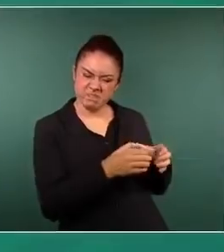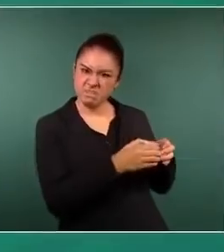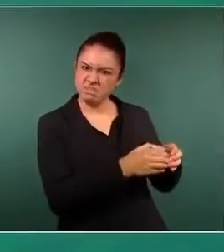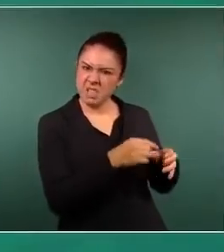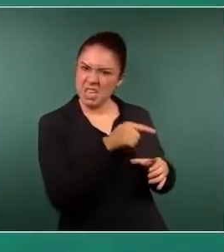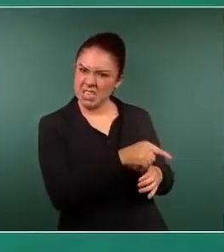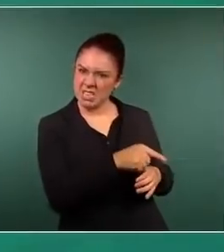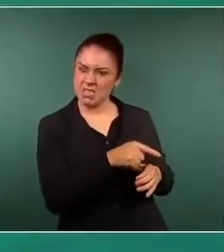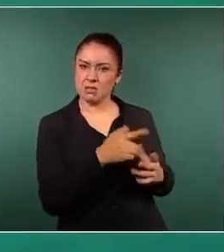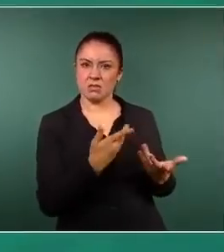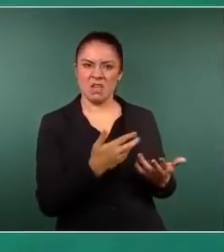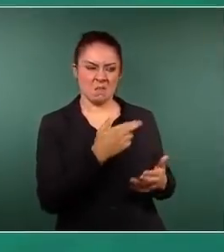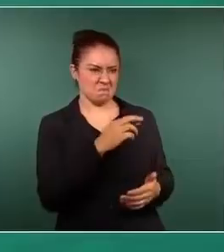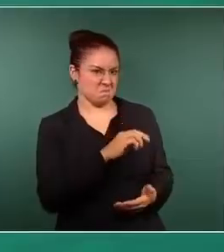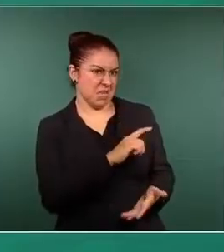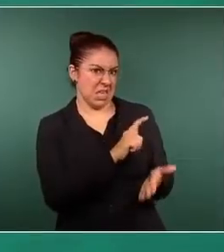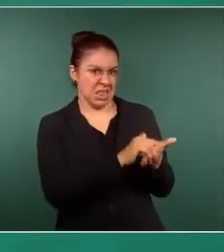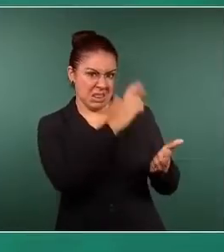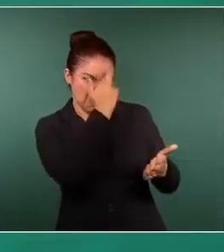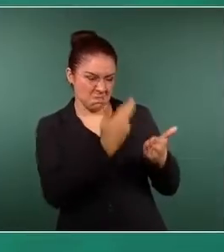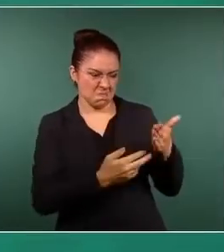no se avanza